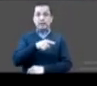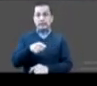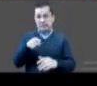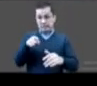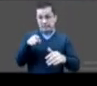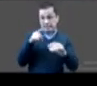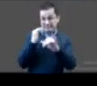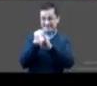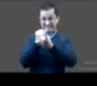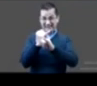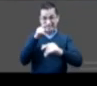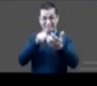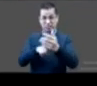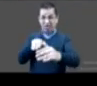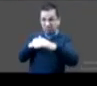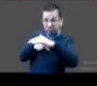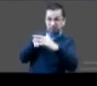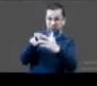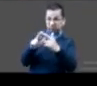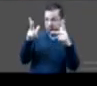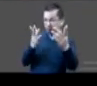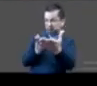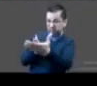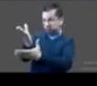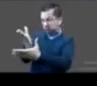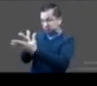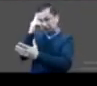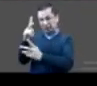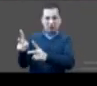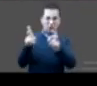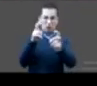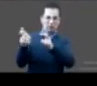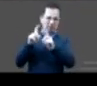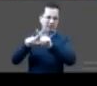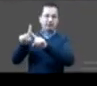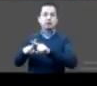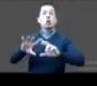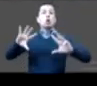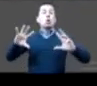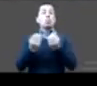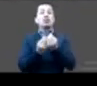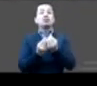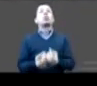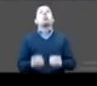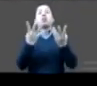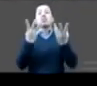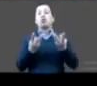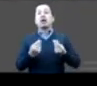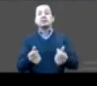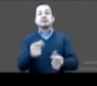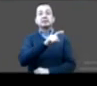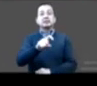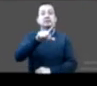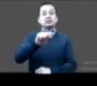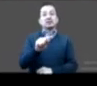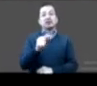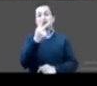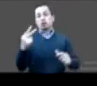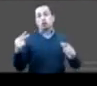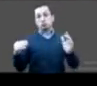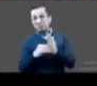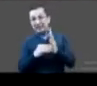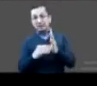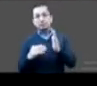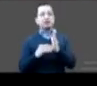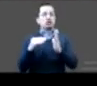nivel mundial, ¿no? Tenemos, son 172 mil millones de dólares y en México nos tocan